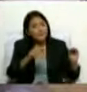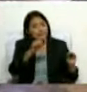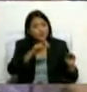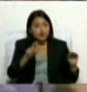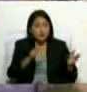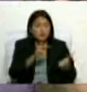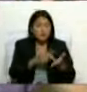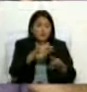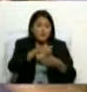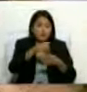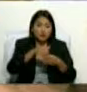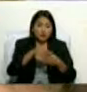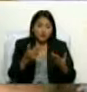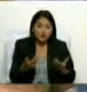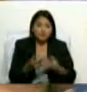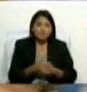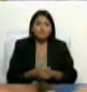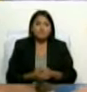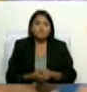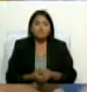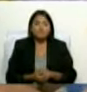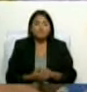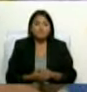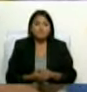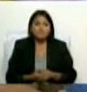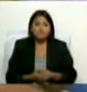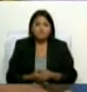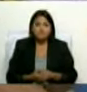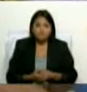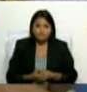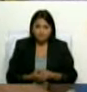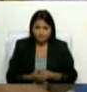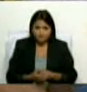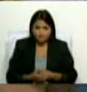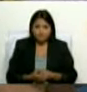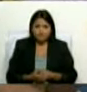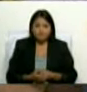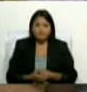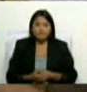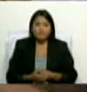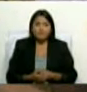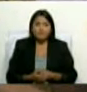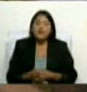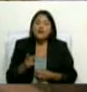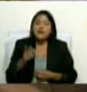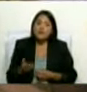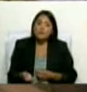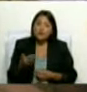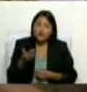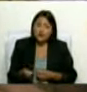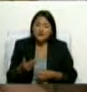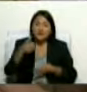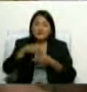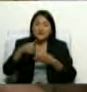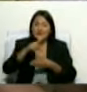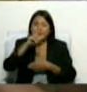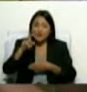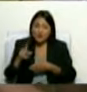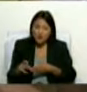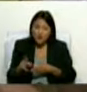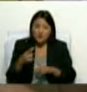diciembre? Bueno, necesariamente la naturaleza, la dimensión, la importancia del referendo y de lo que se